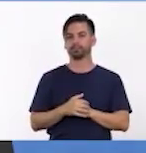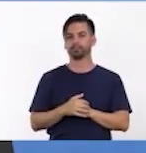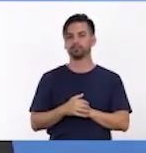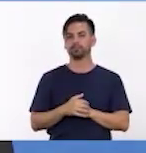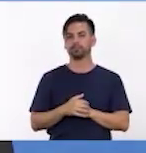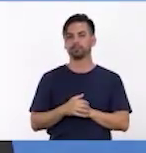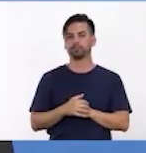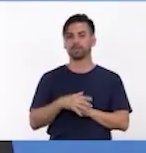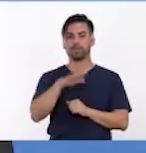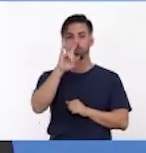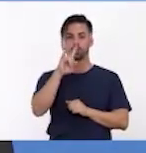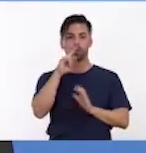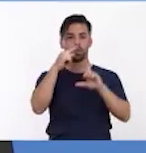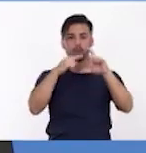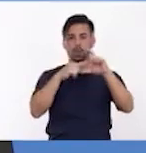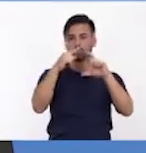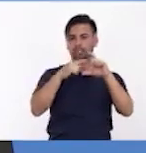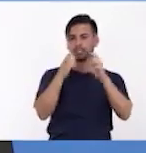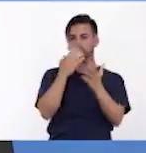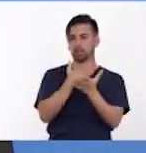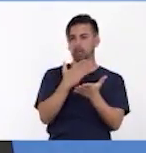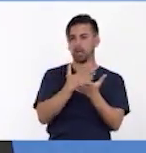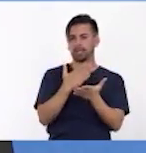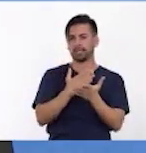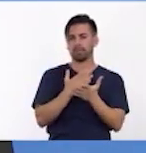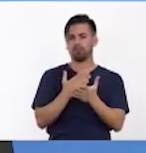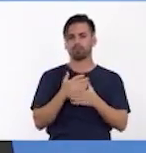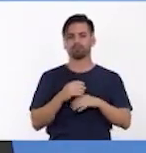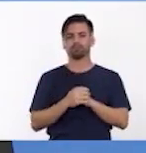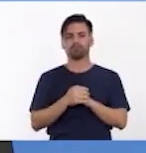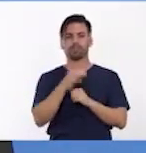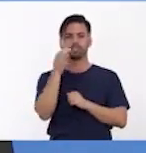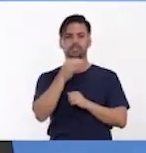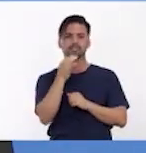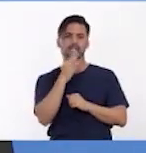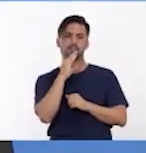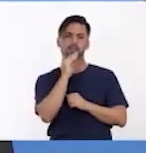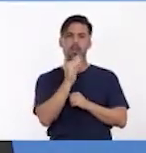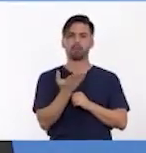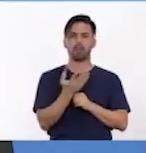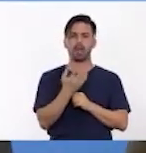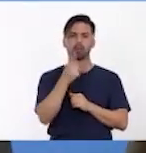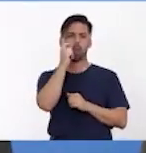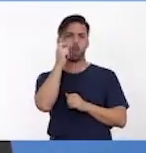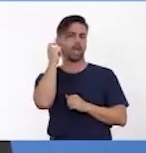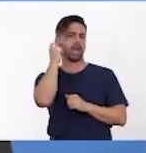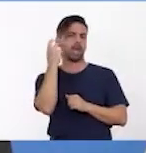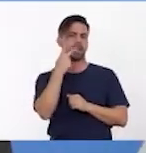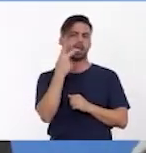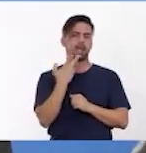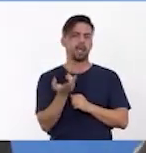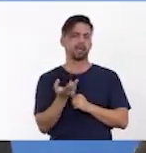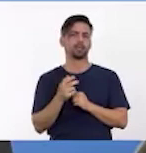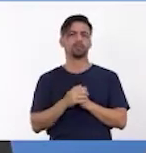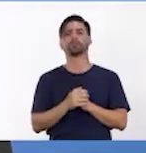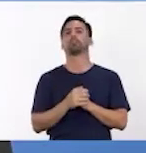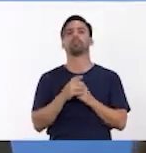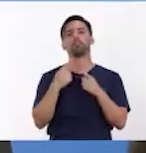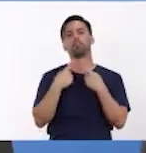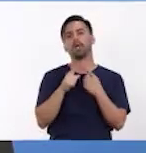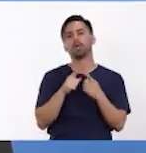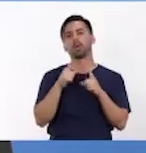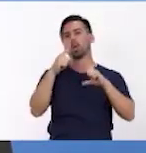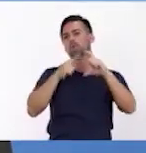son 9 contenidos educativos. Bien, siempre abordamos el problema del enfoque de género, pero son contenidos que van a